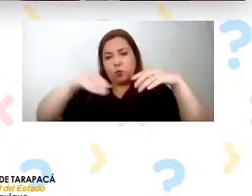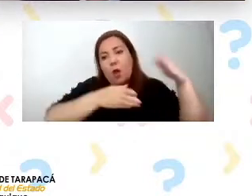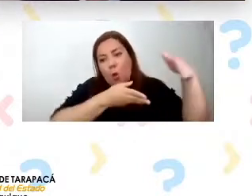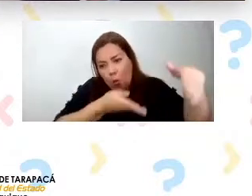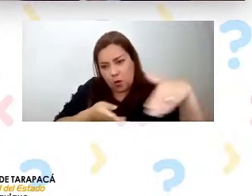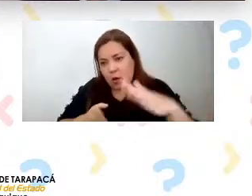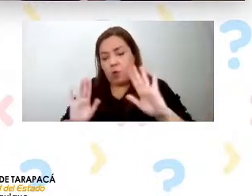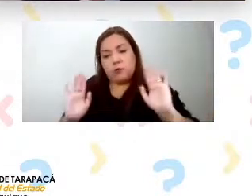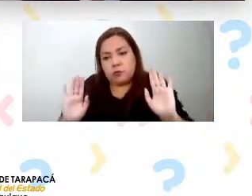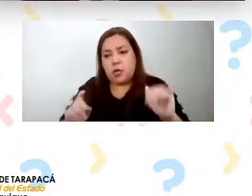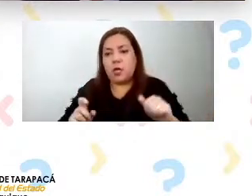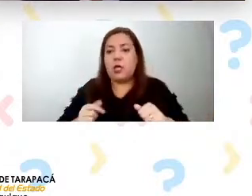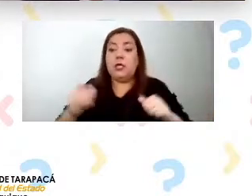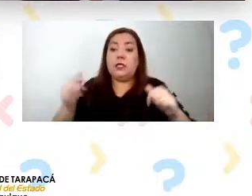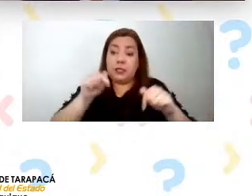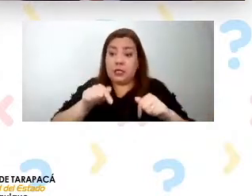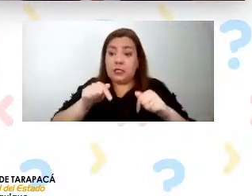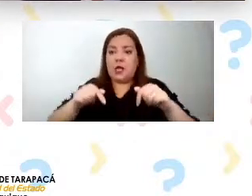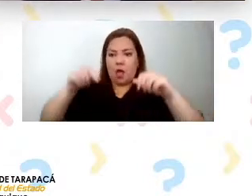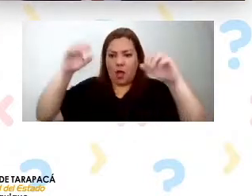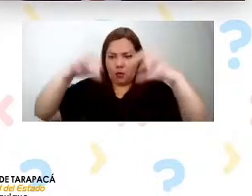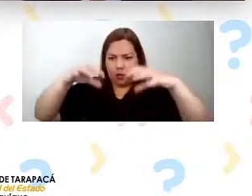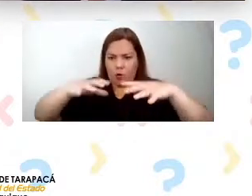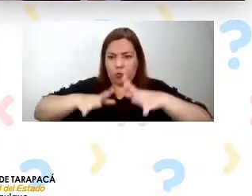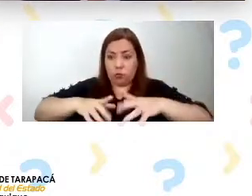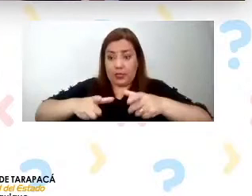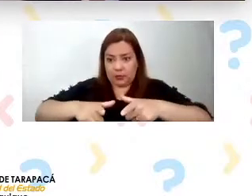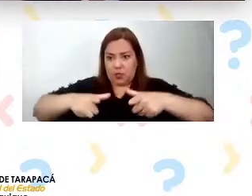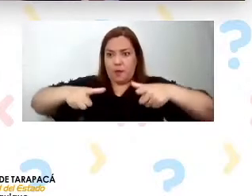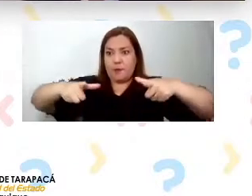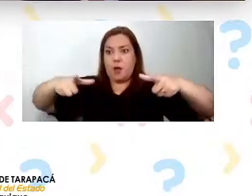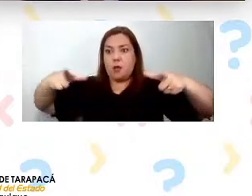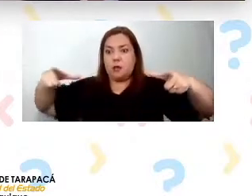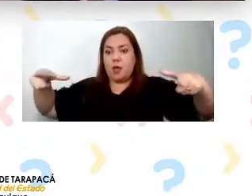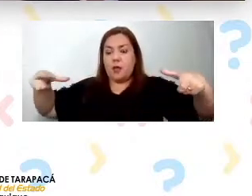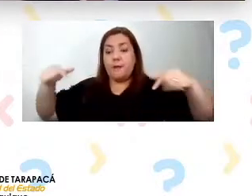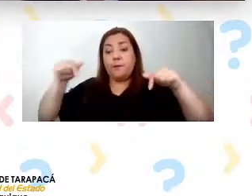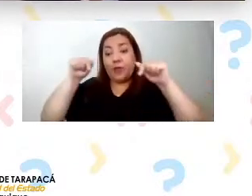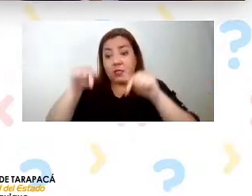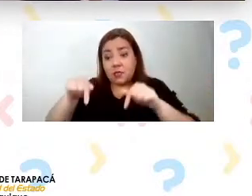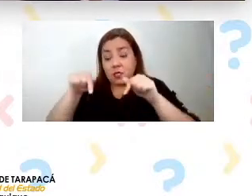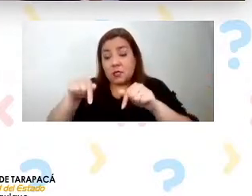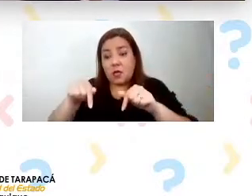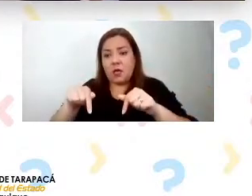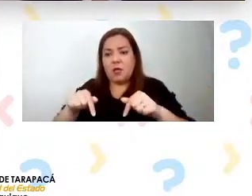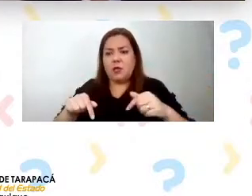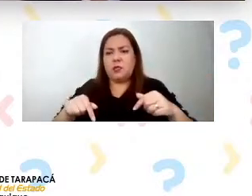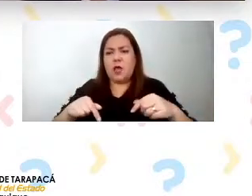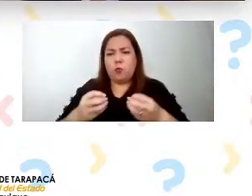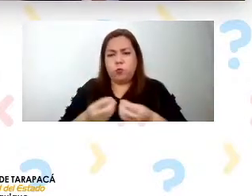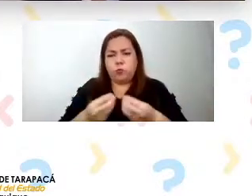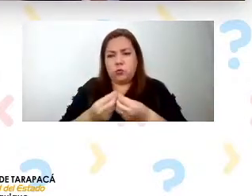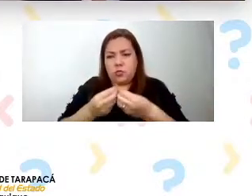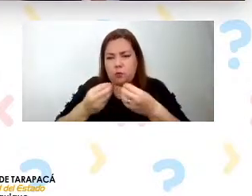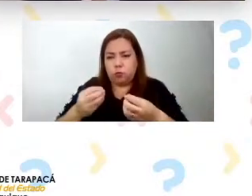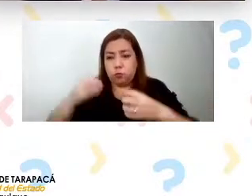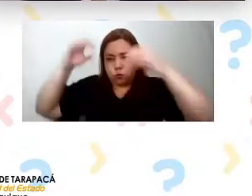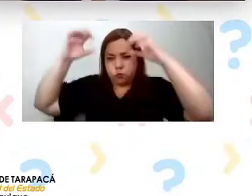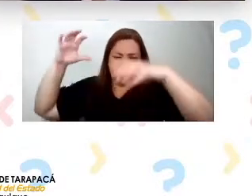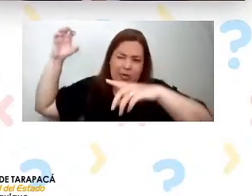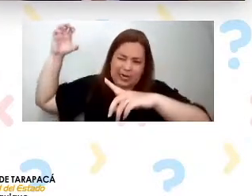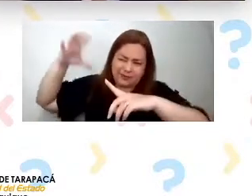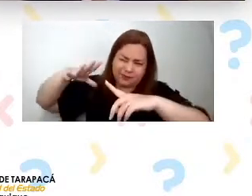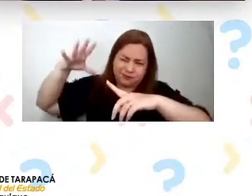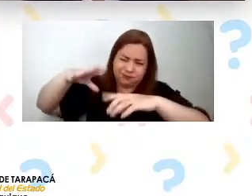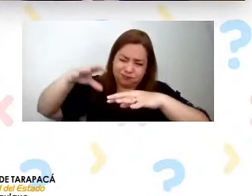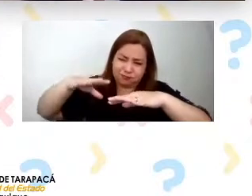laguna cae agua directo, esto se expande. Si esta laguna está sometida a intensas evaporaciones, esta laguna